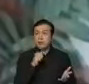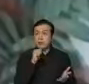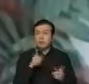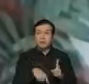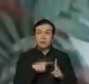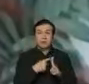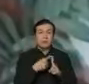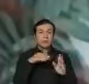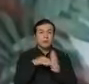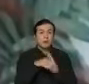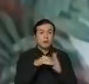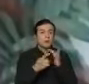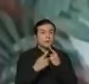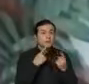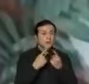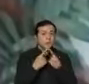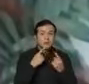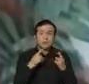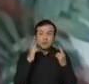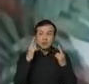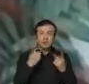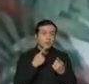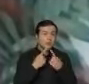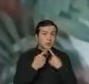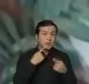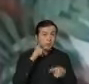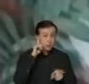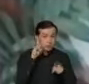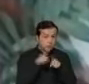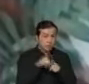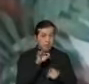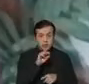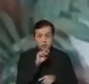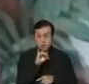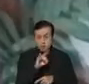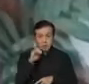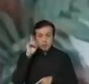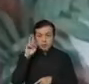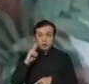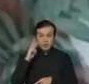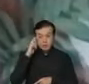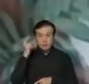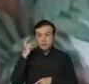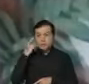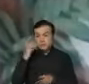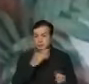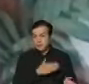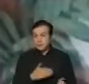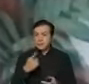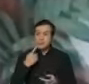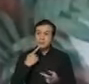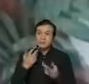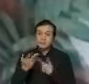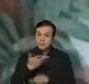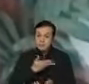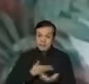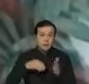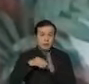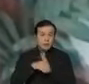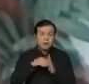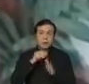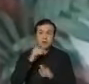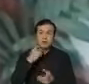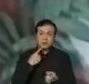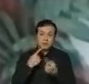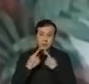los multilaterales, ojalá renegociar un acuerdo con el fondo, repensar cómo va a funcionar la relación con todos los multilaterales,